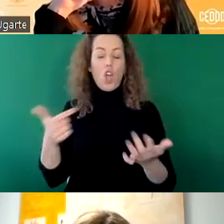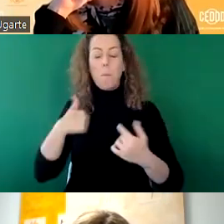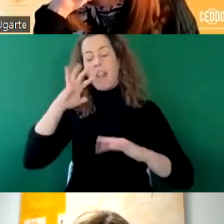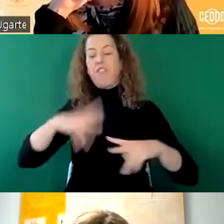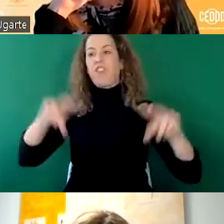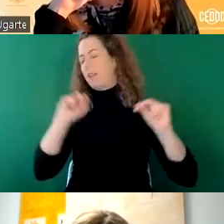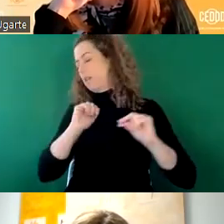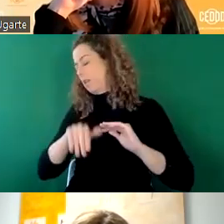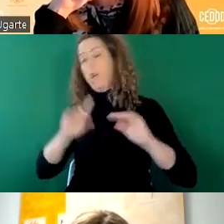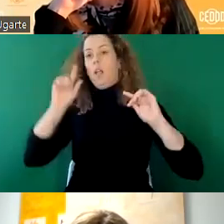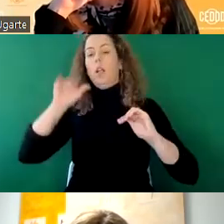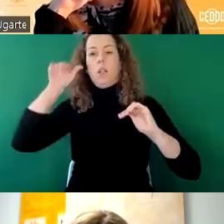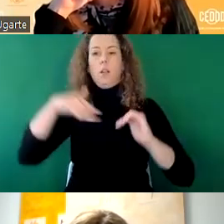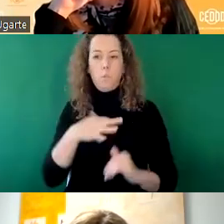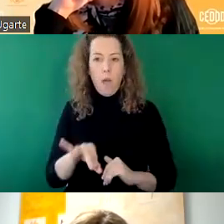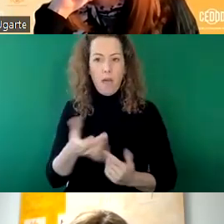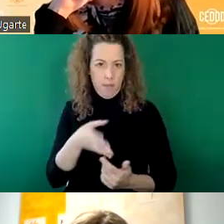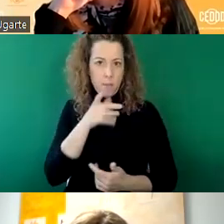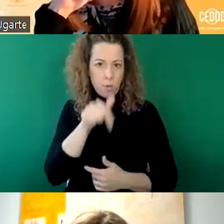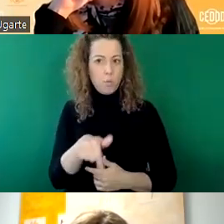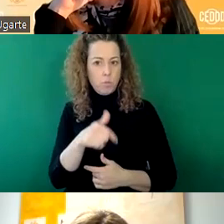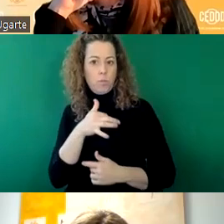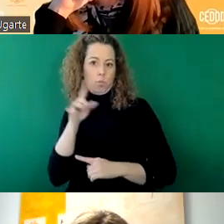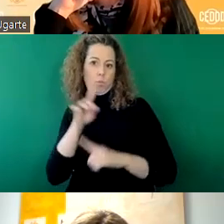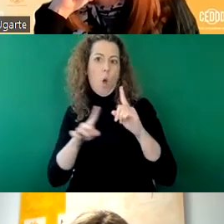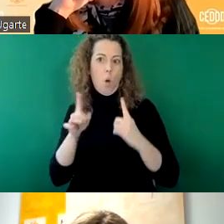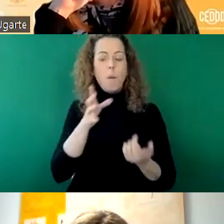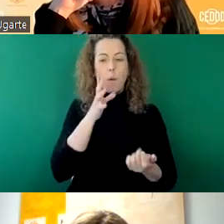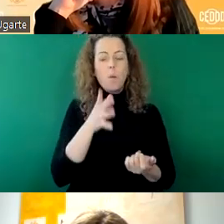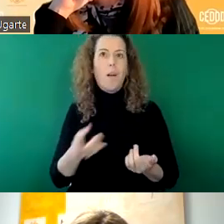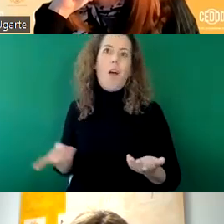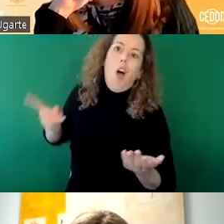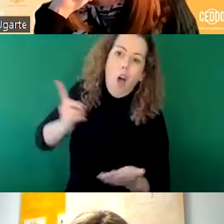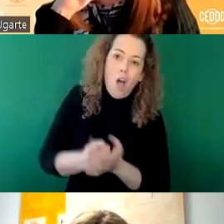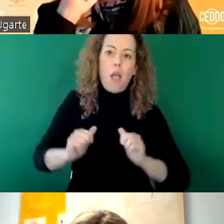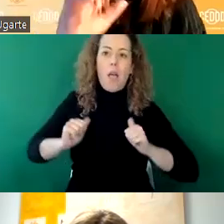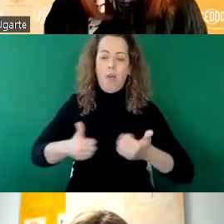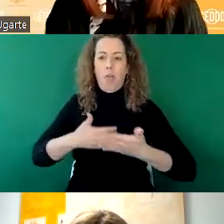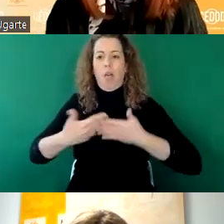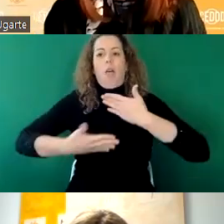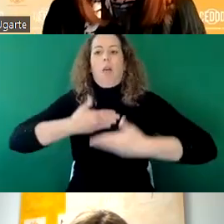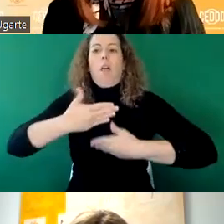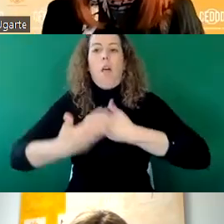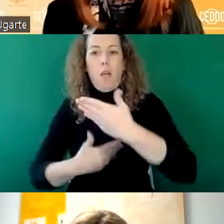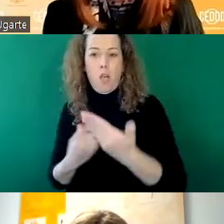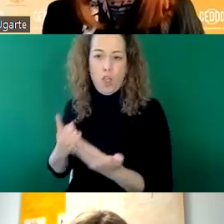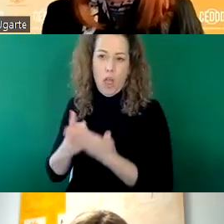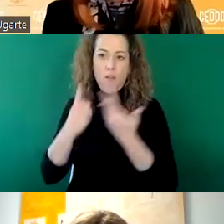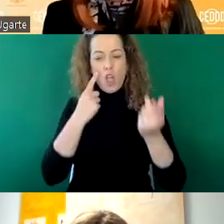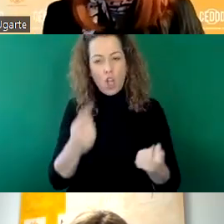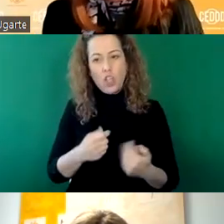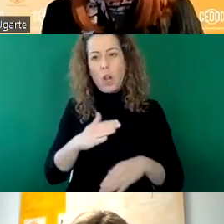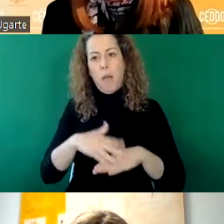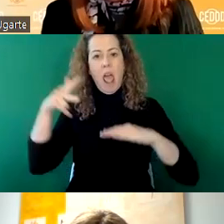personal. Y claro, también es un problema, porque tendríamos que volver a acceder a poder controlar a la persona para que no se haga